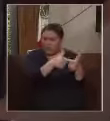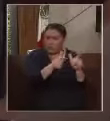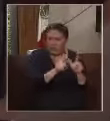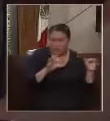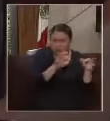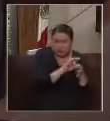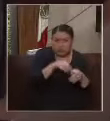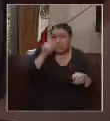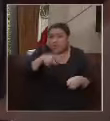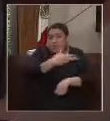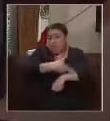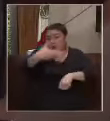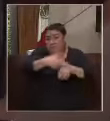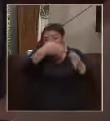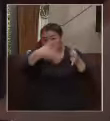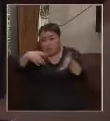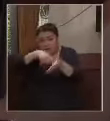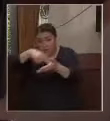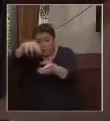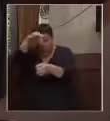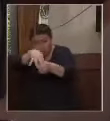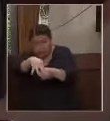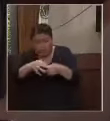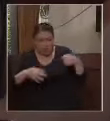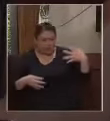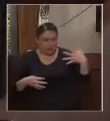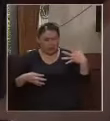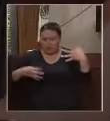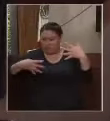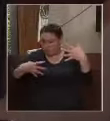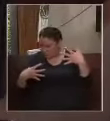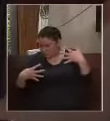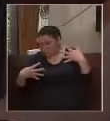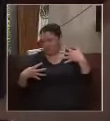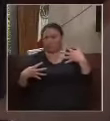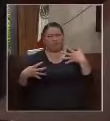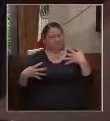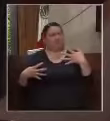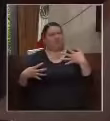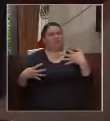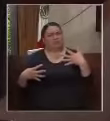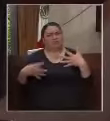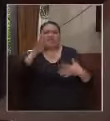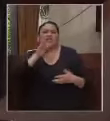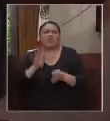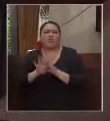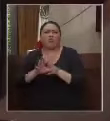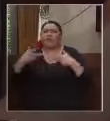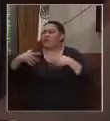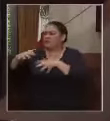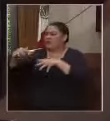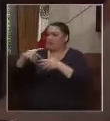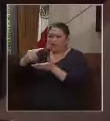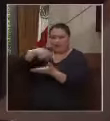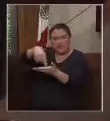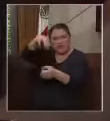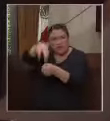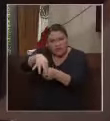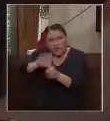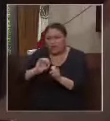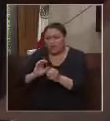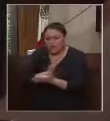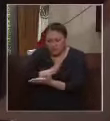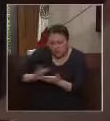el mismo proceso electoral local con distintos integrantes. Inclusive esto puede complicar tanto la forma de votar como la forma de computar